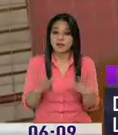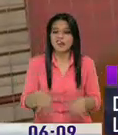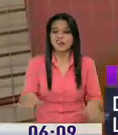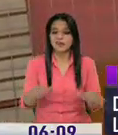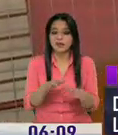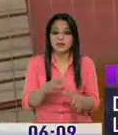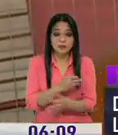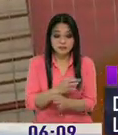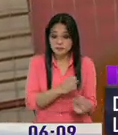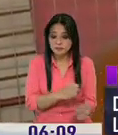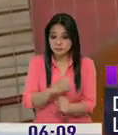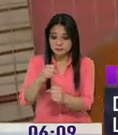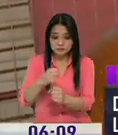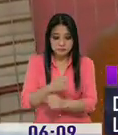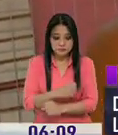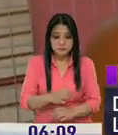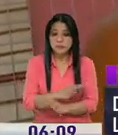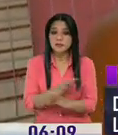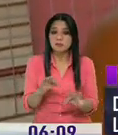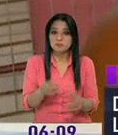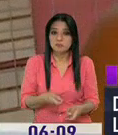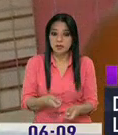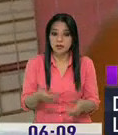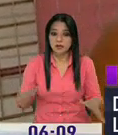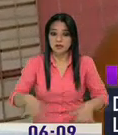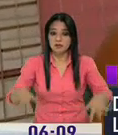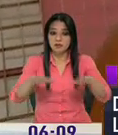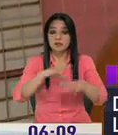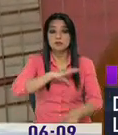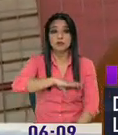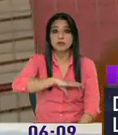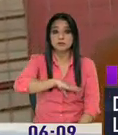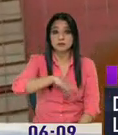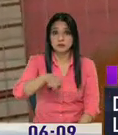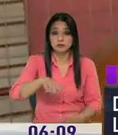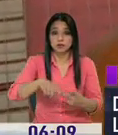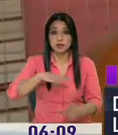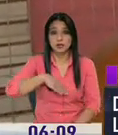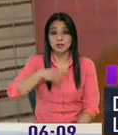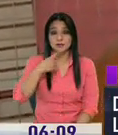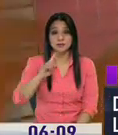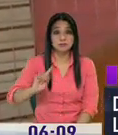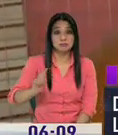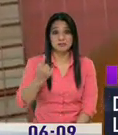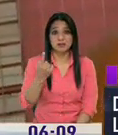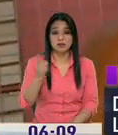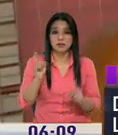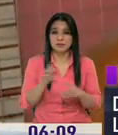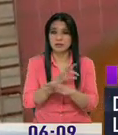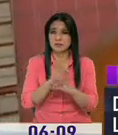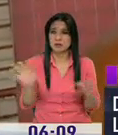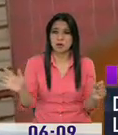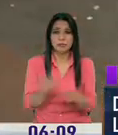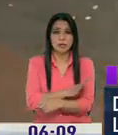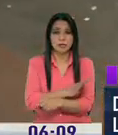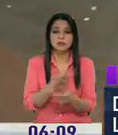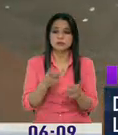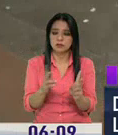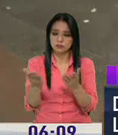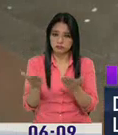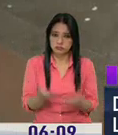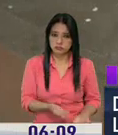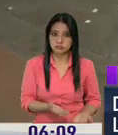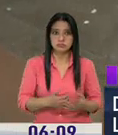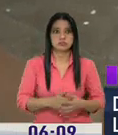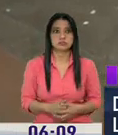más que comenzar a limpiar, digo, a limpiar, y lo que dijo el municipio y el alcalde dijo que primero hay que hacer una limpieza total. Las